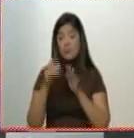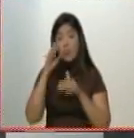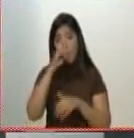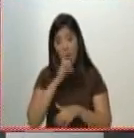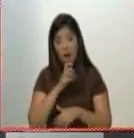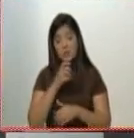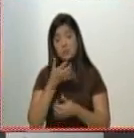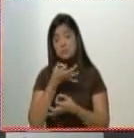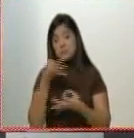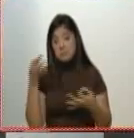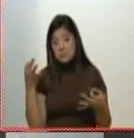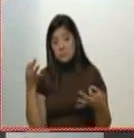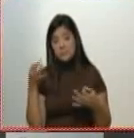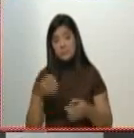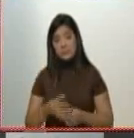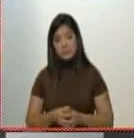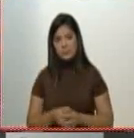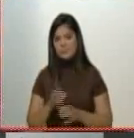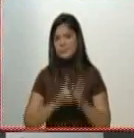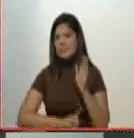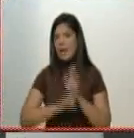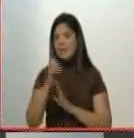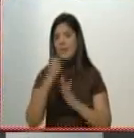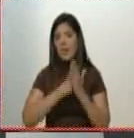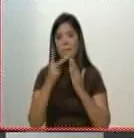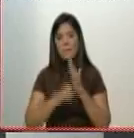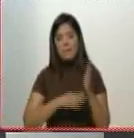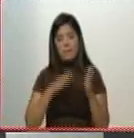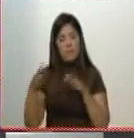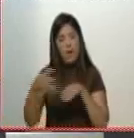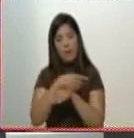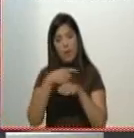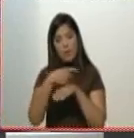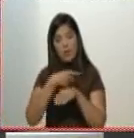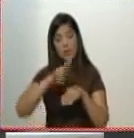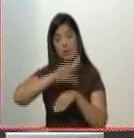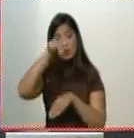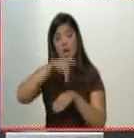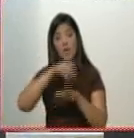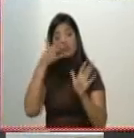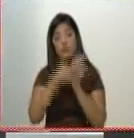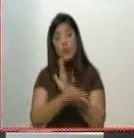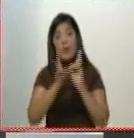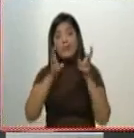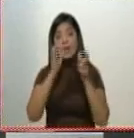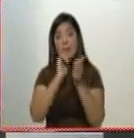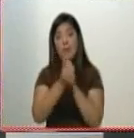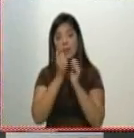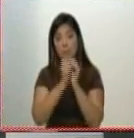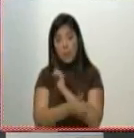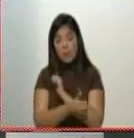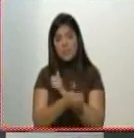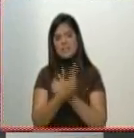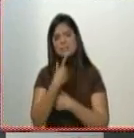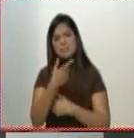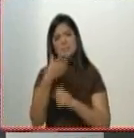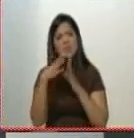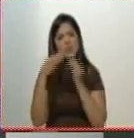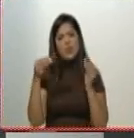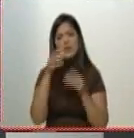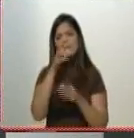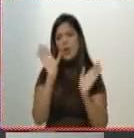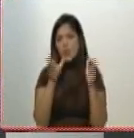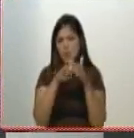gracias a al desarrollo de las políticas del gobierno nacional en materia deportiva, lo que ha catalogado a esta generación como